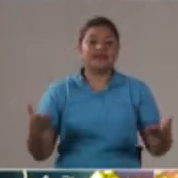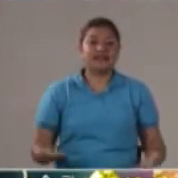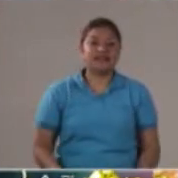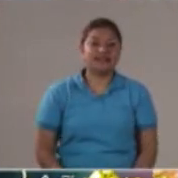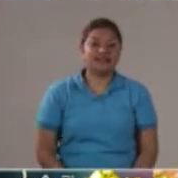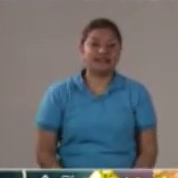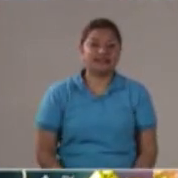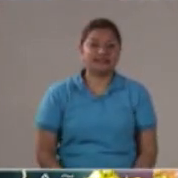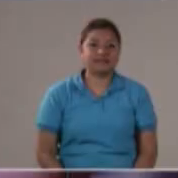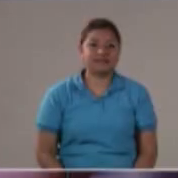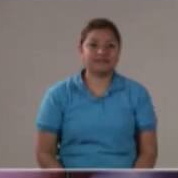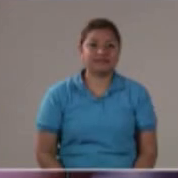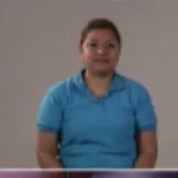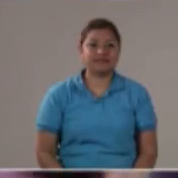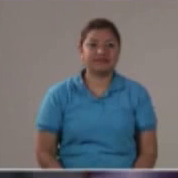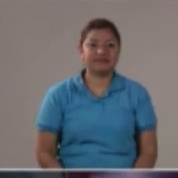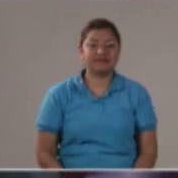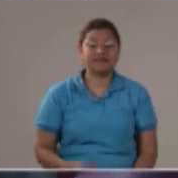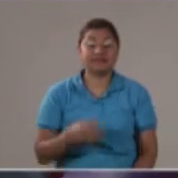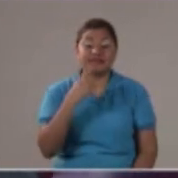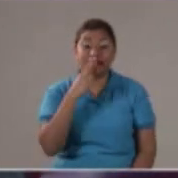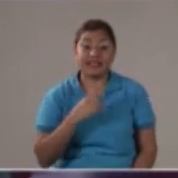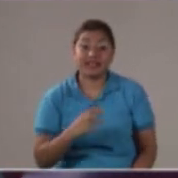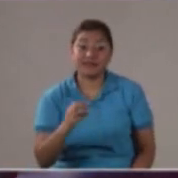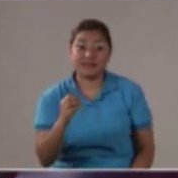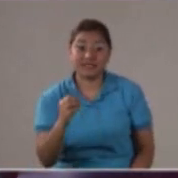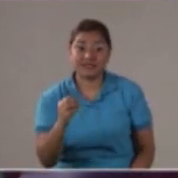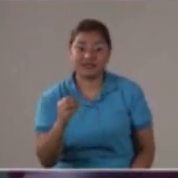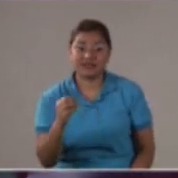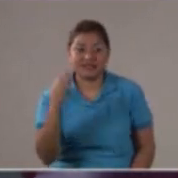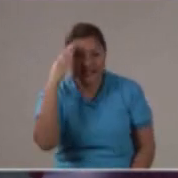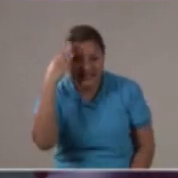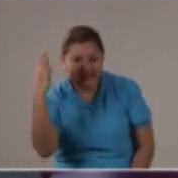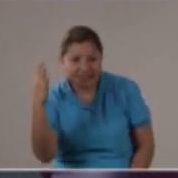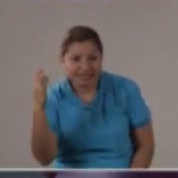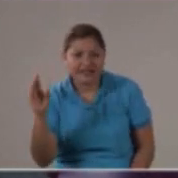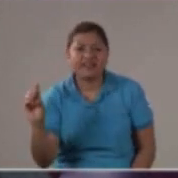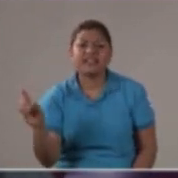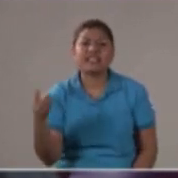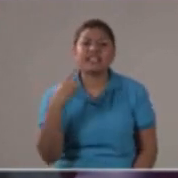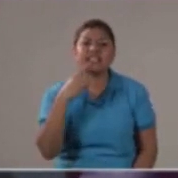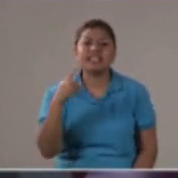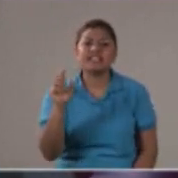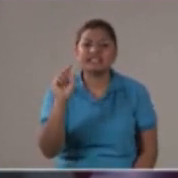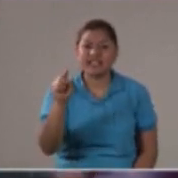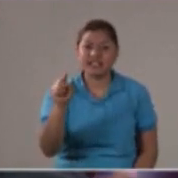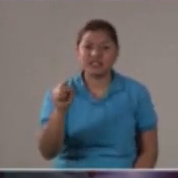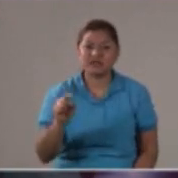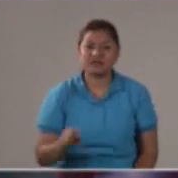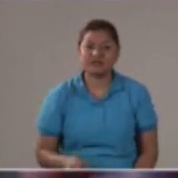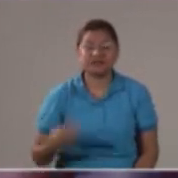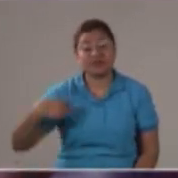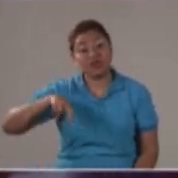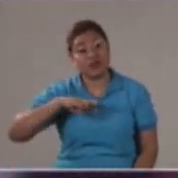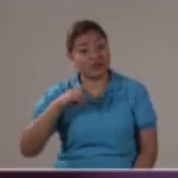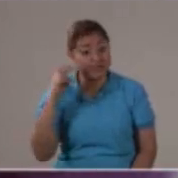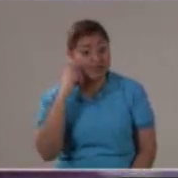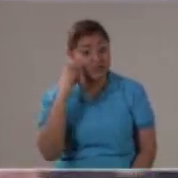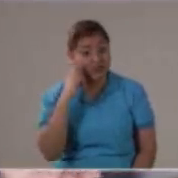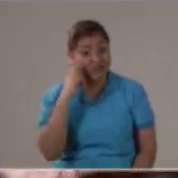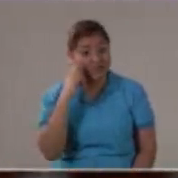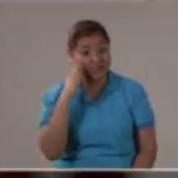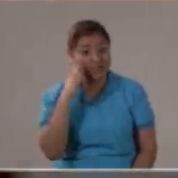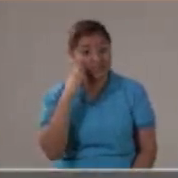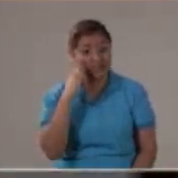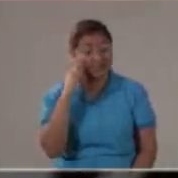El aroma de mis hijos. ¿Sabe quién dice eso? ¿No sabe quién dice eso? Nuestro papá. ¿Sabe qué